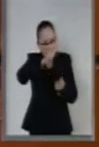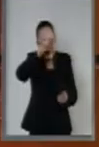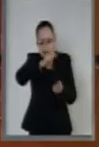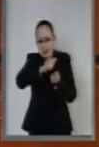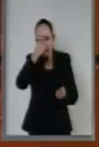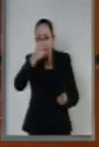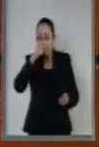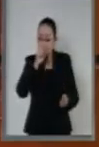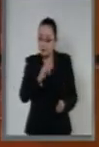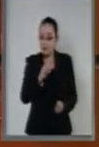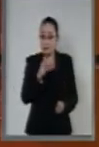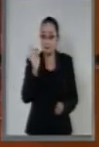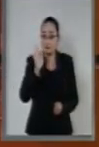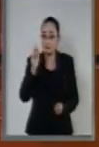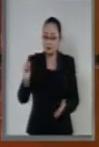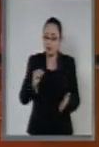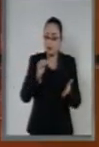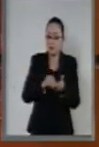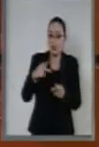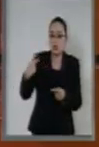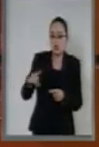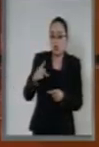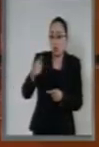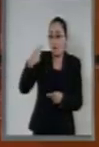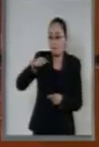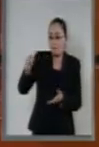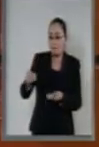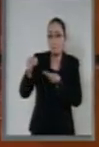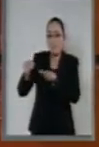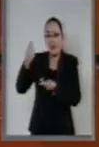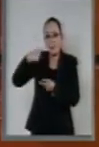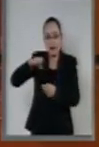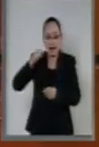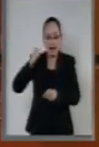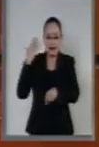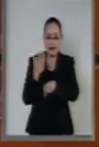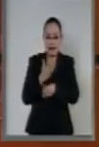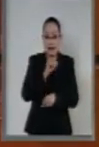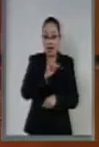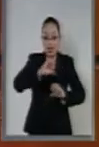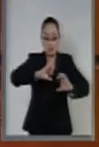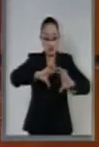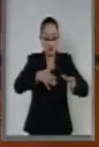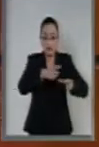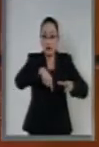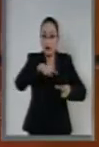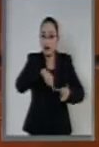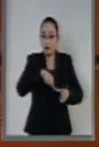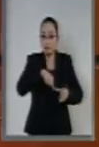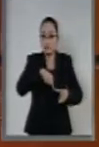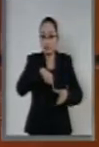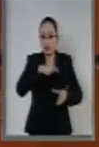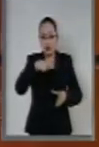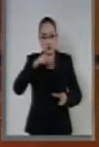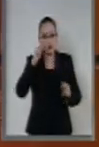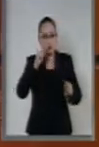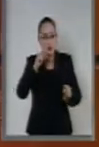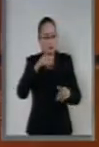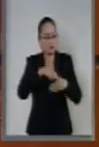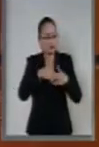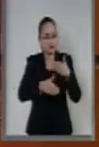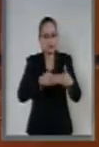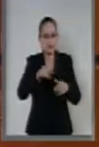no aumentamos la capacidad de sancionar al sistema en su conjunto pues vamos a seguir viendo esta dinámica